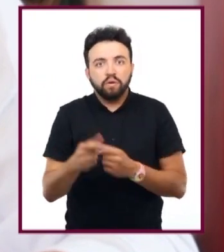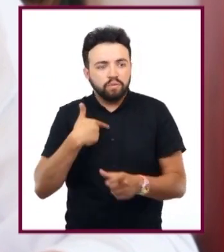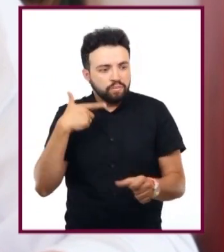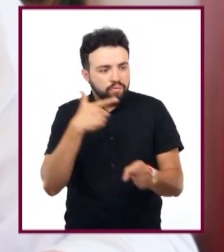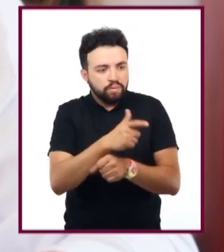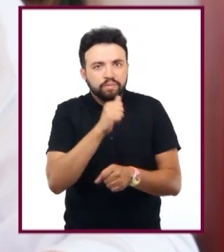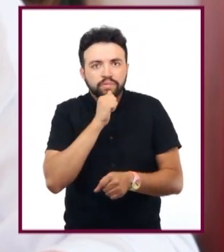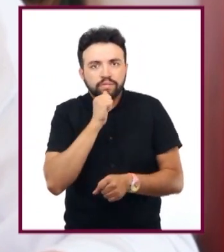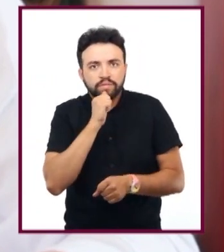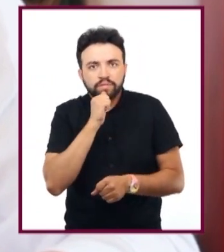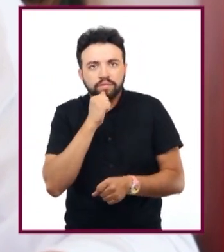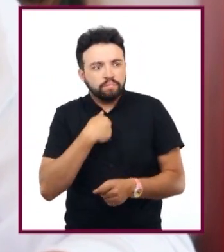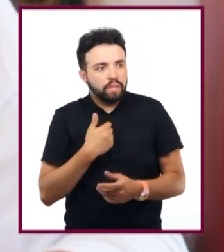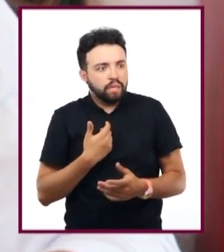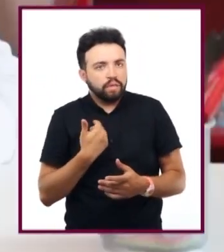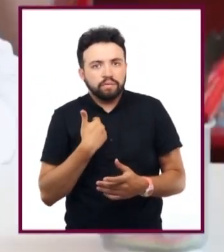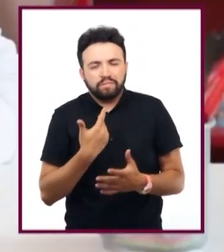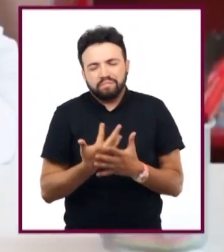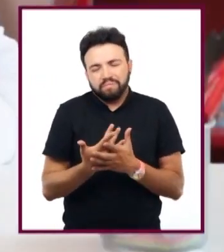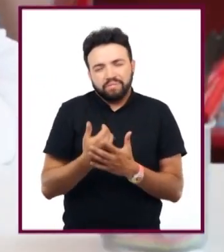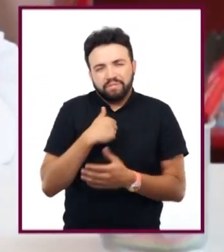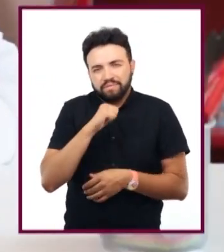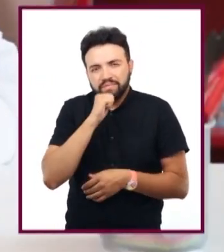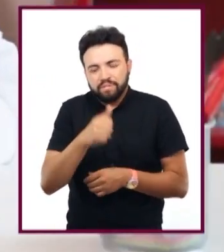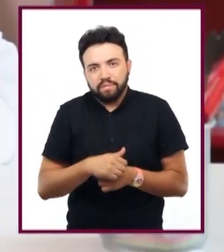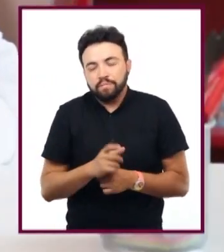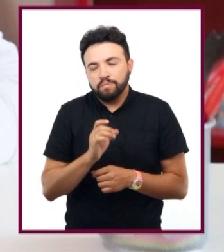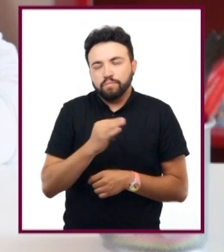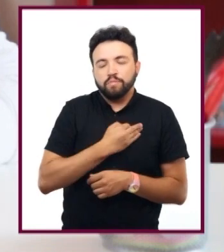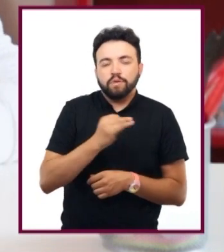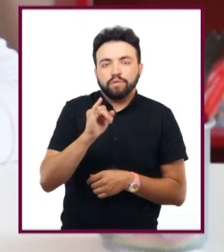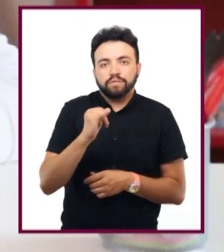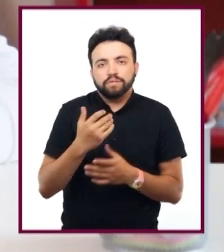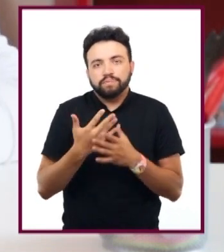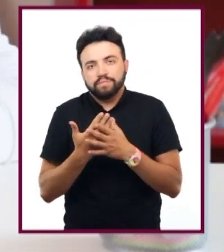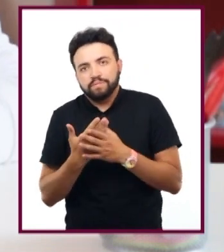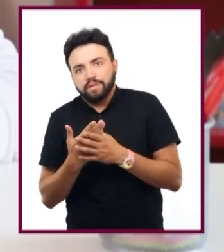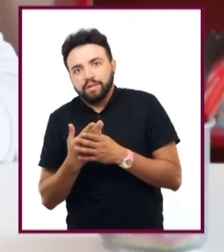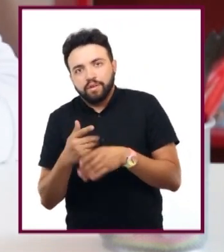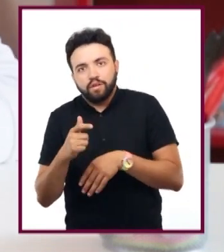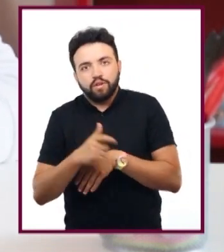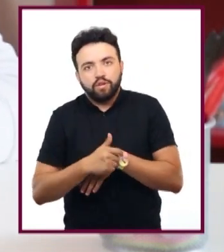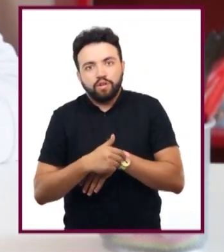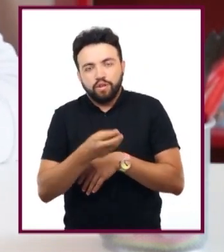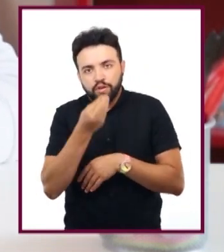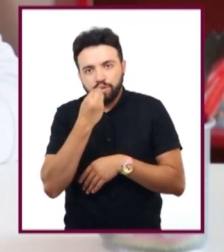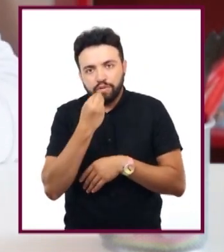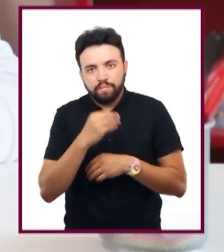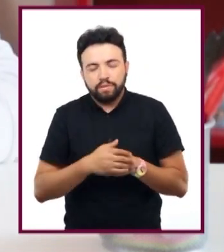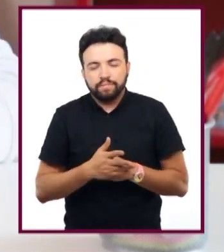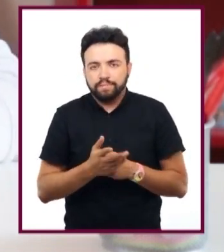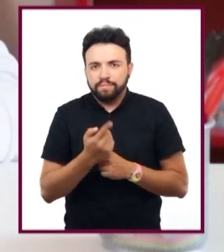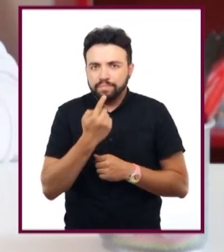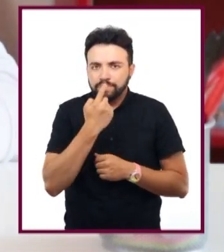valiosas y no nos damos cuenta por tanta prisa. Yo no tengo que esperar nada. Bueno, sí, la hora de comer.